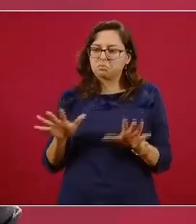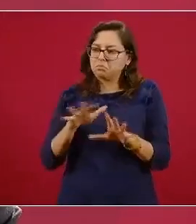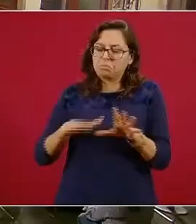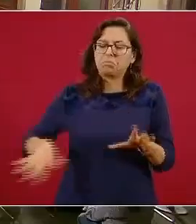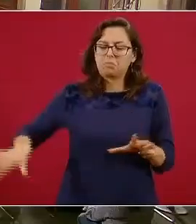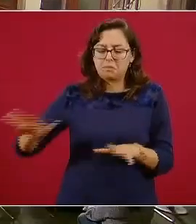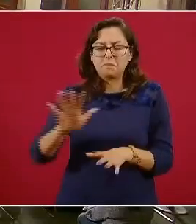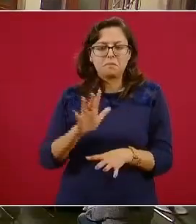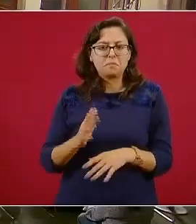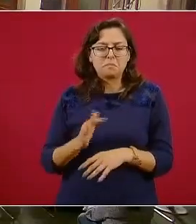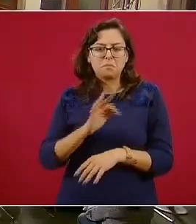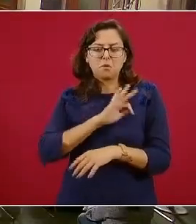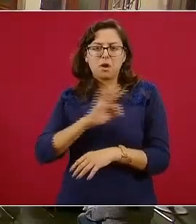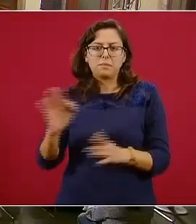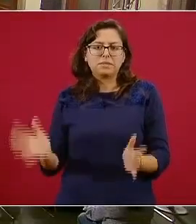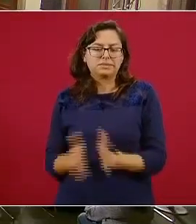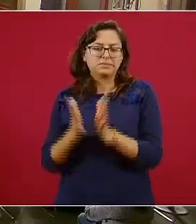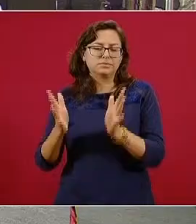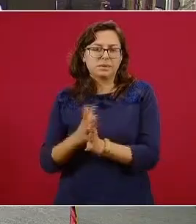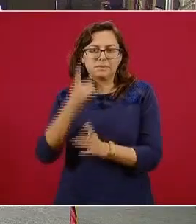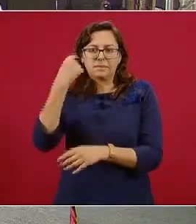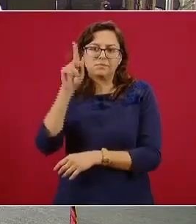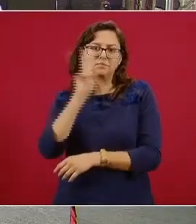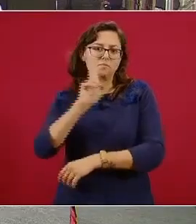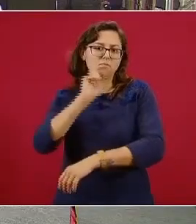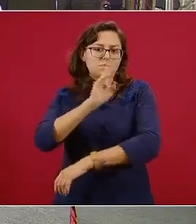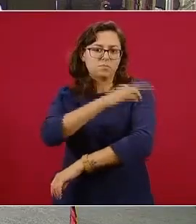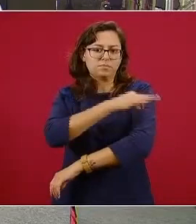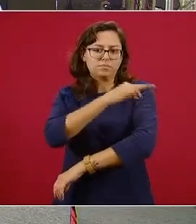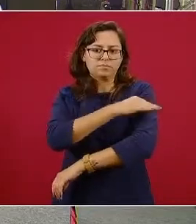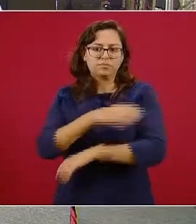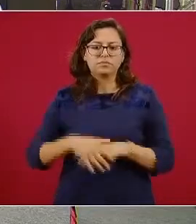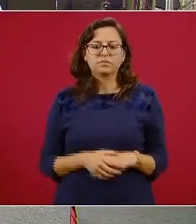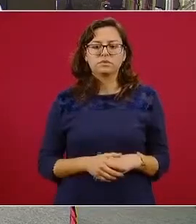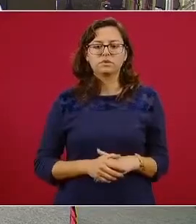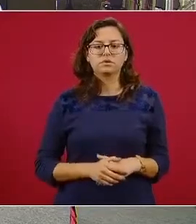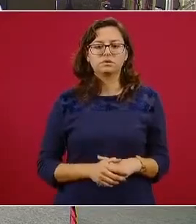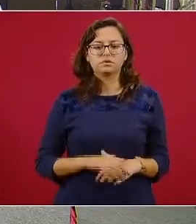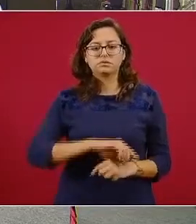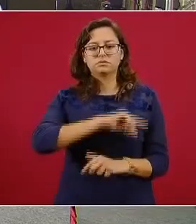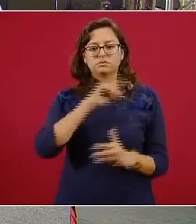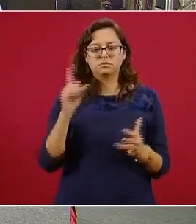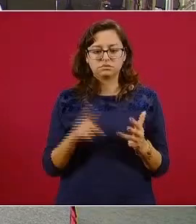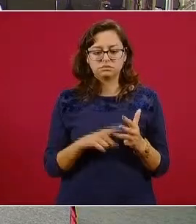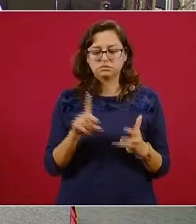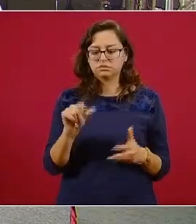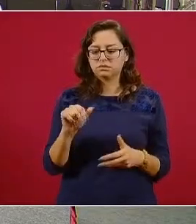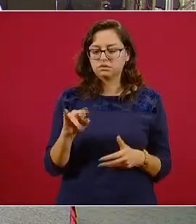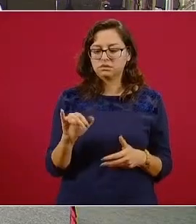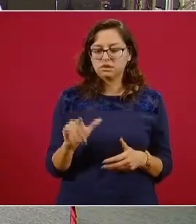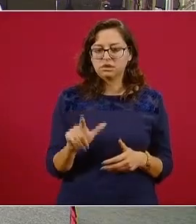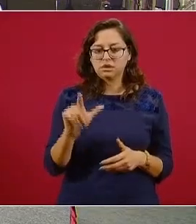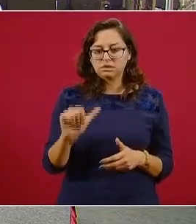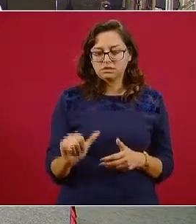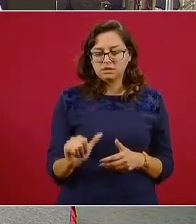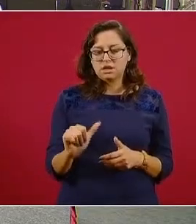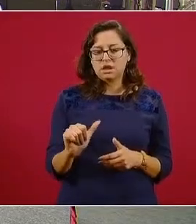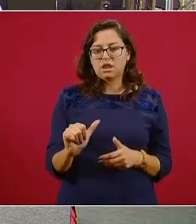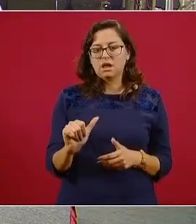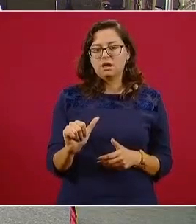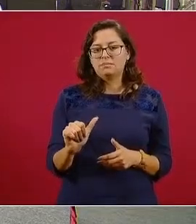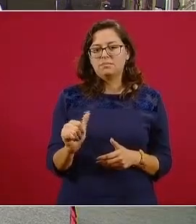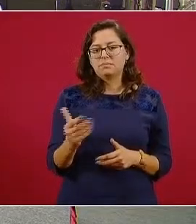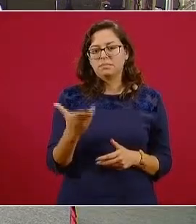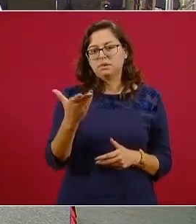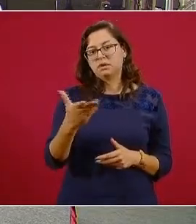vacuna. Muchas gracias, Karina. Daniela Pastrana, a pie de página, por favor, si nos da tiempo, Juan Carlos Machorro.